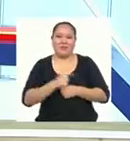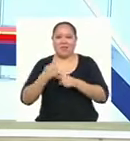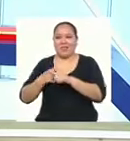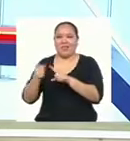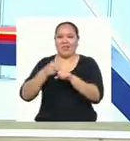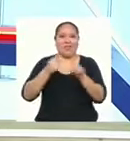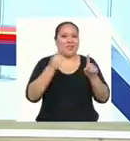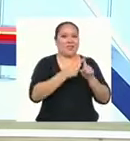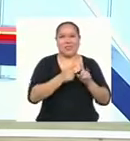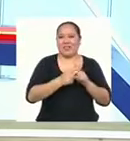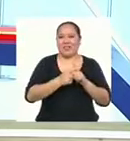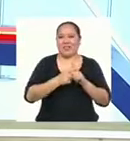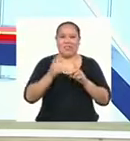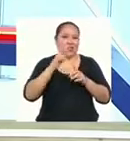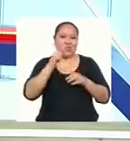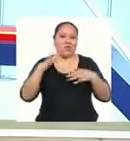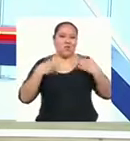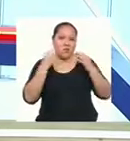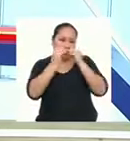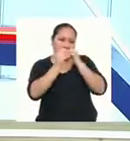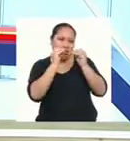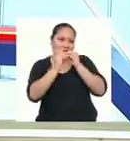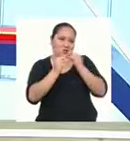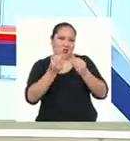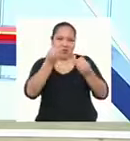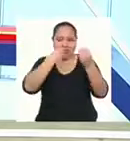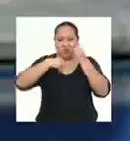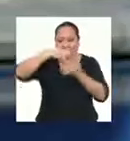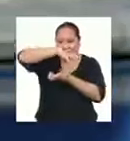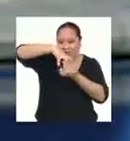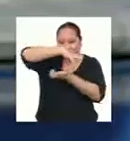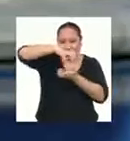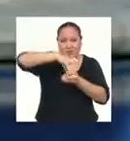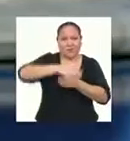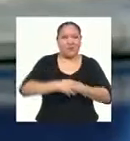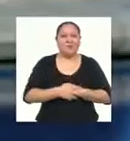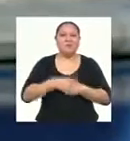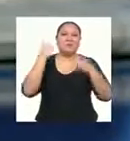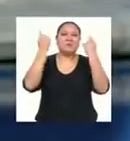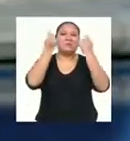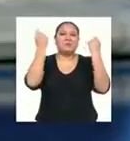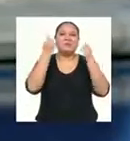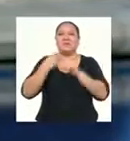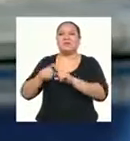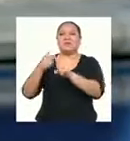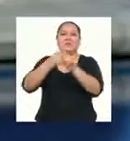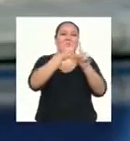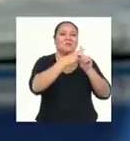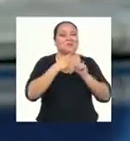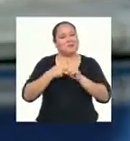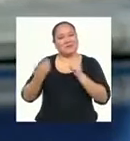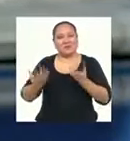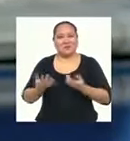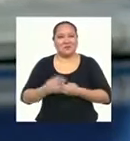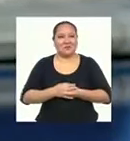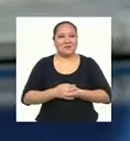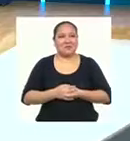diferencia que no se pueda resolver con un rico combinado. ¡Que vivan nuestras diferencias!